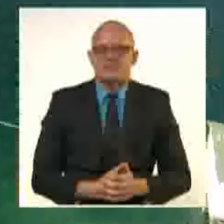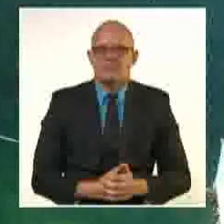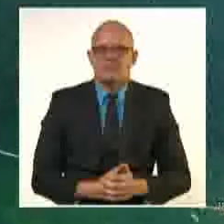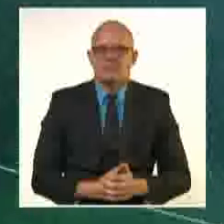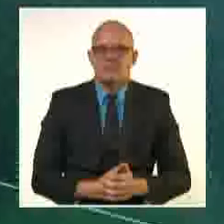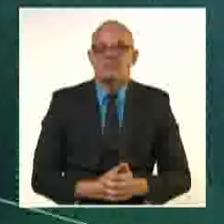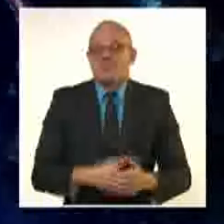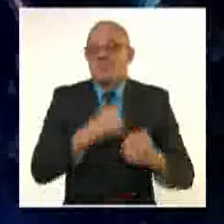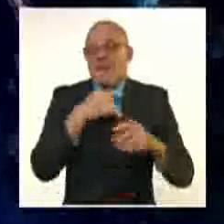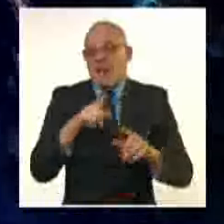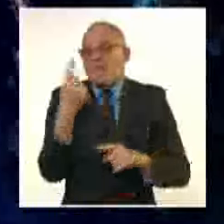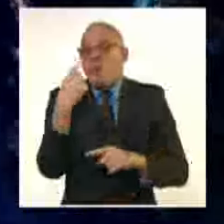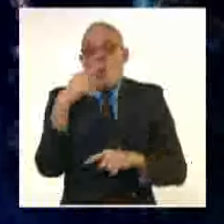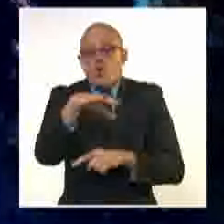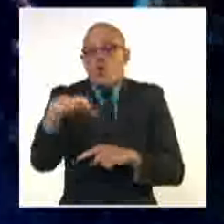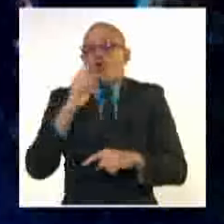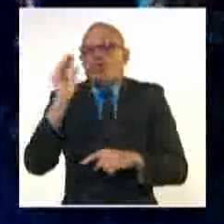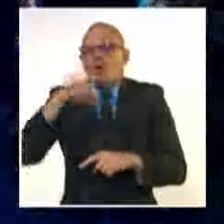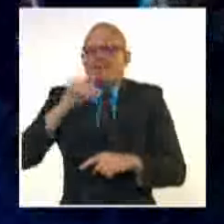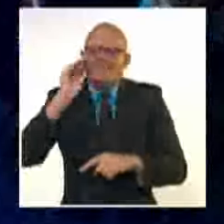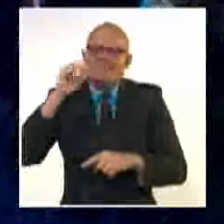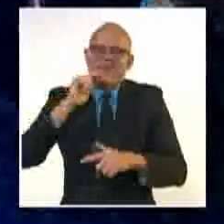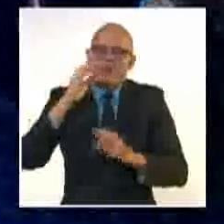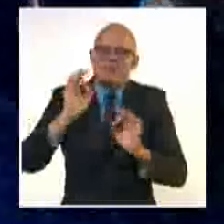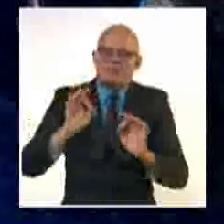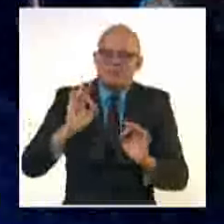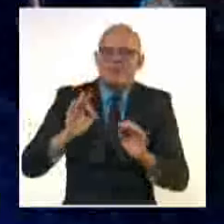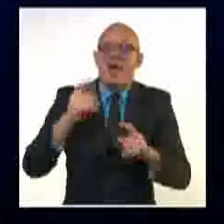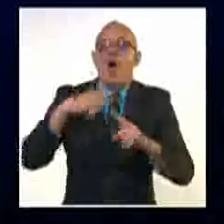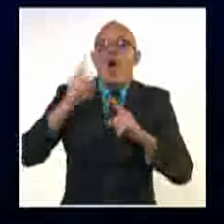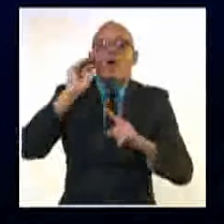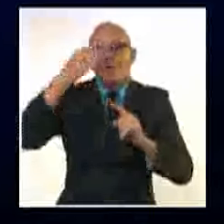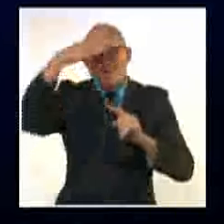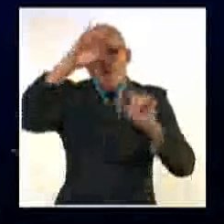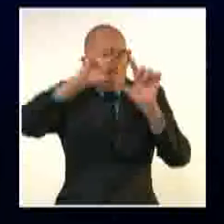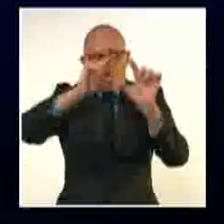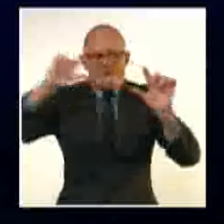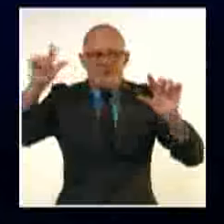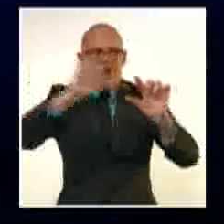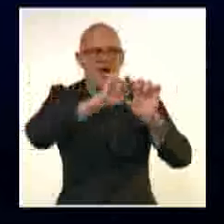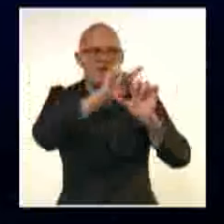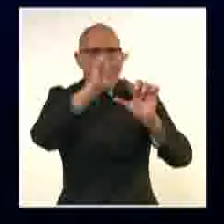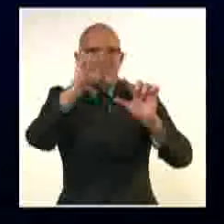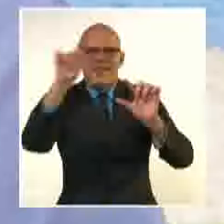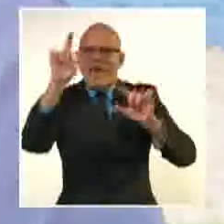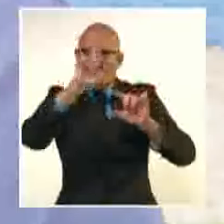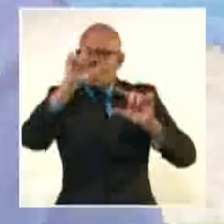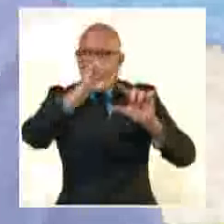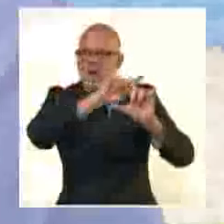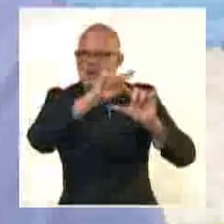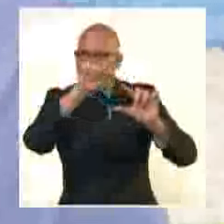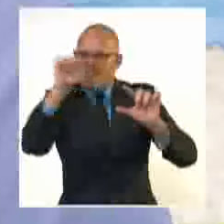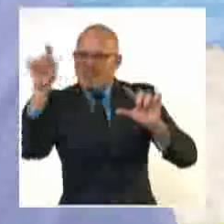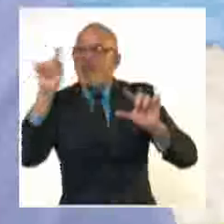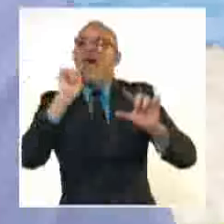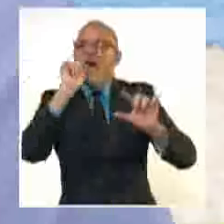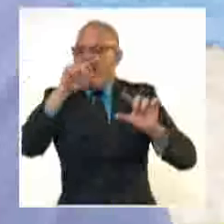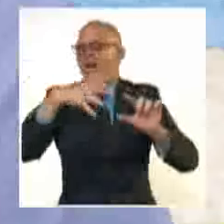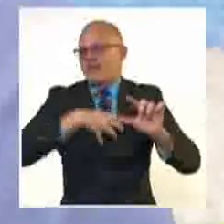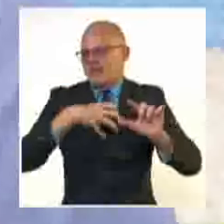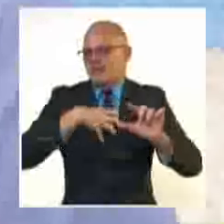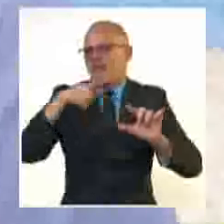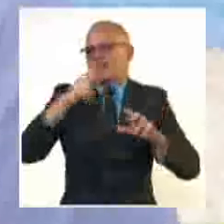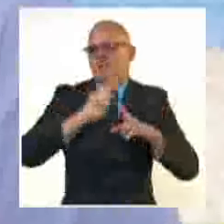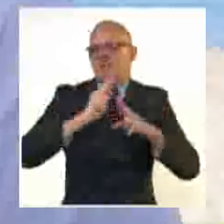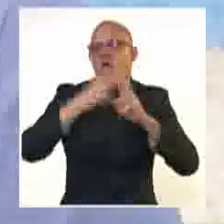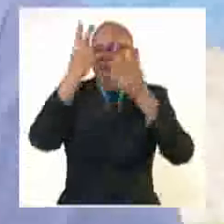corales extraordinarios es el Parque Nacional de Jardines de la Reina, que cumplió 15 años. Como uno de los resultados más